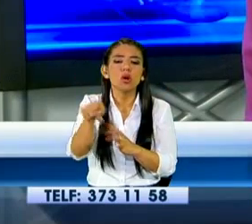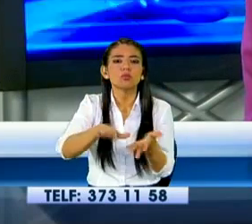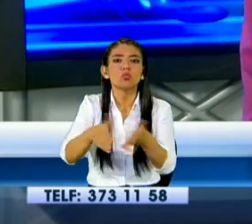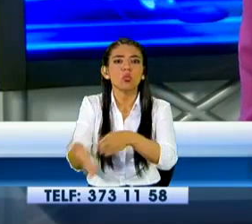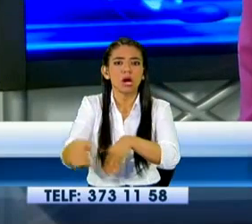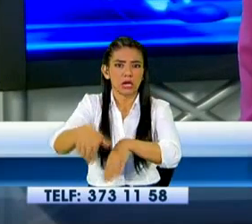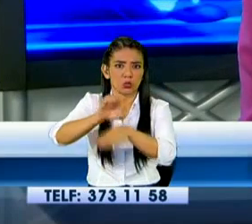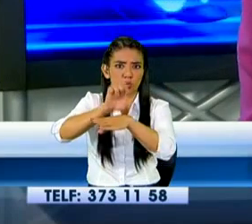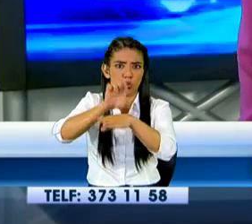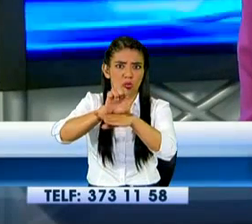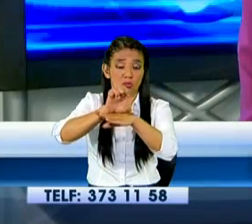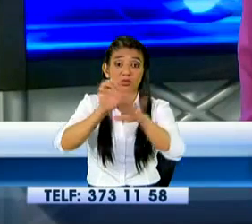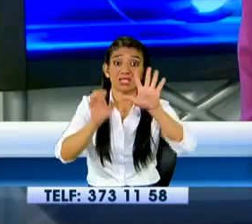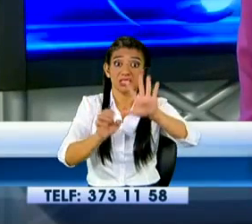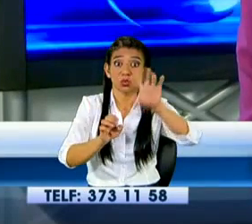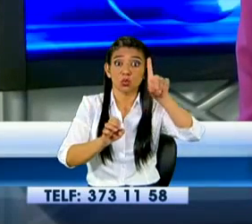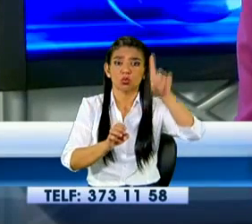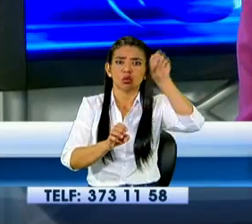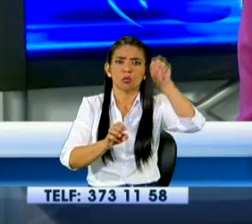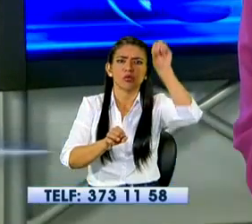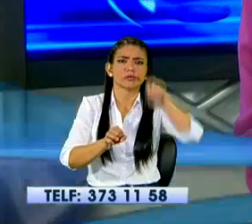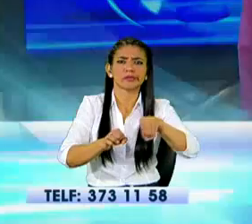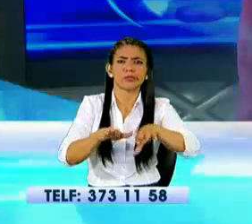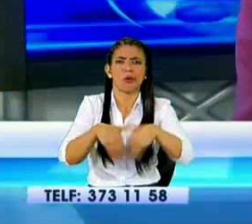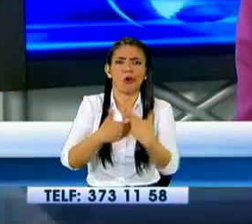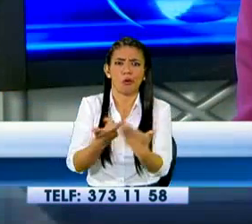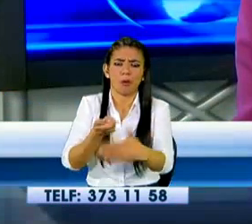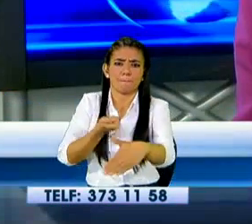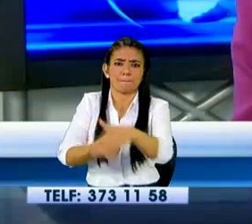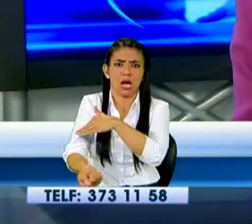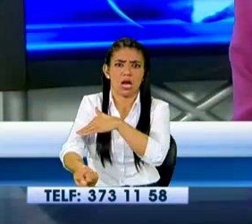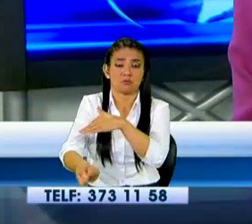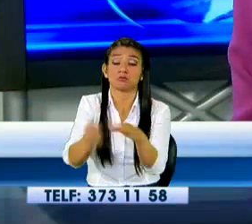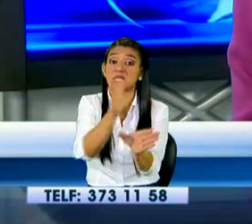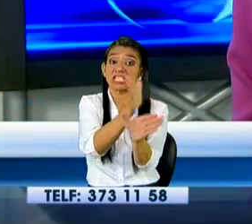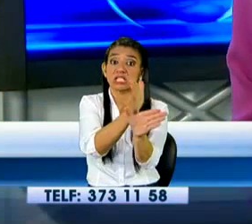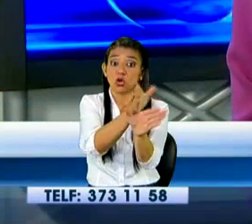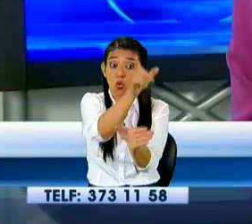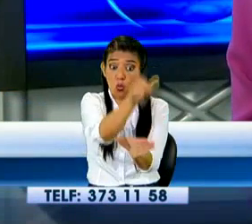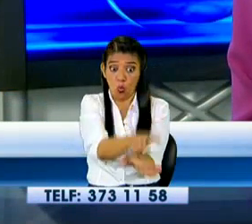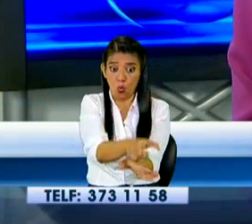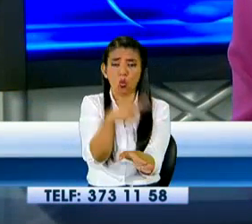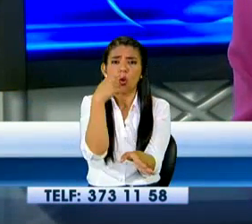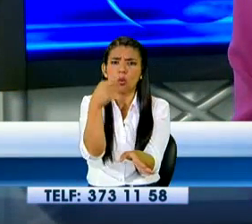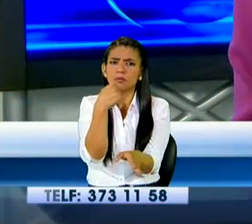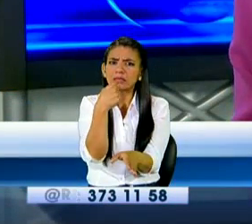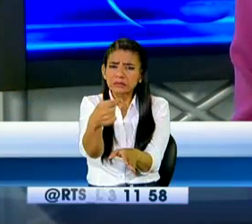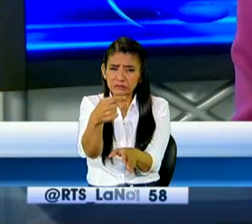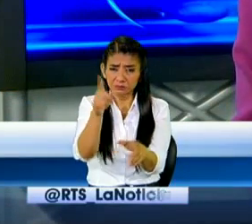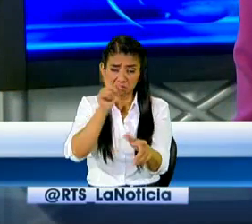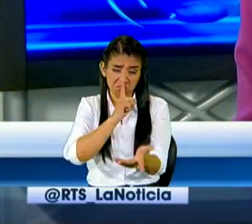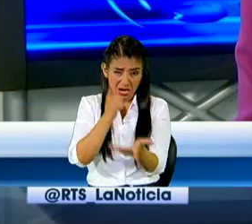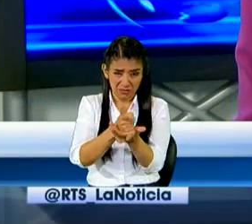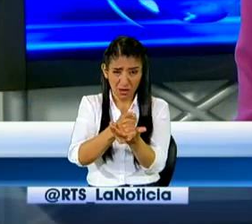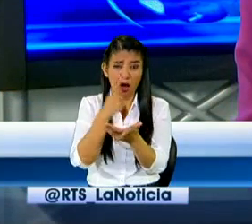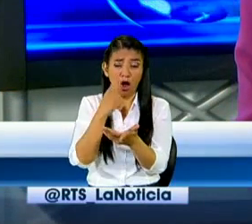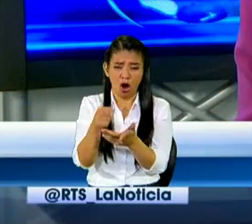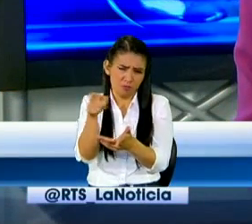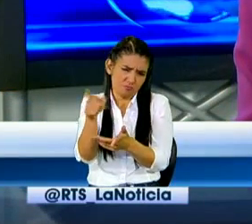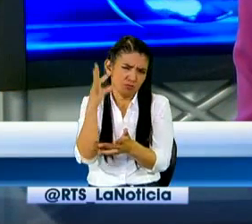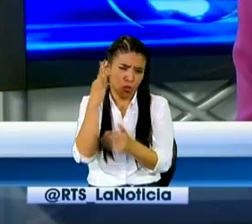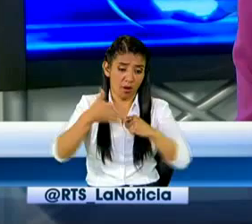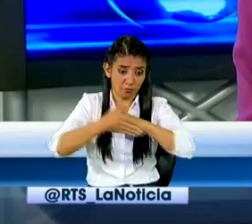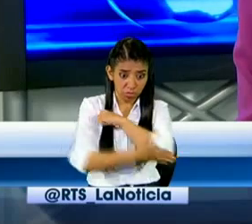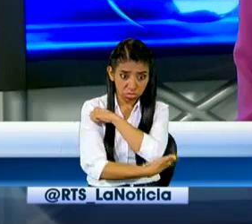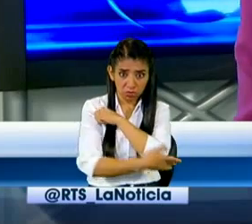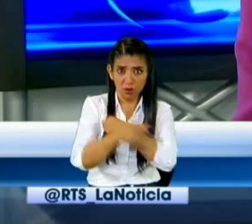de los que el 51% se ejecutaron con arma blanca. El psicólogo Jorge Luis Escobar afirma que la infidelidad no es una condición